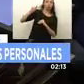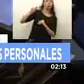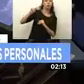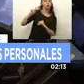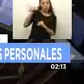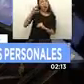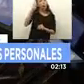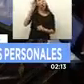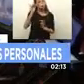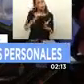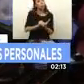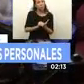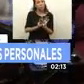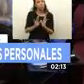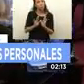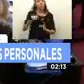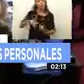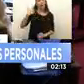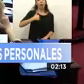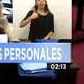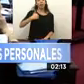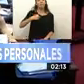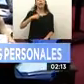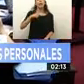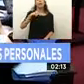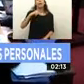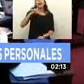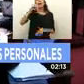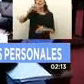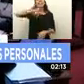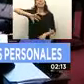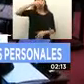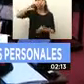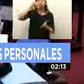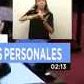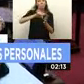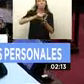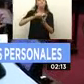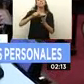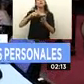récord Argentina es el quinto país en formación de activos